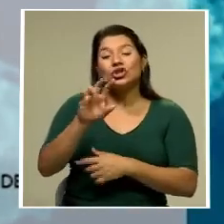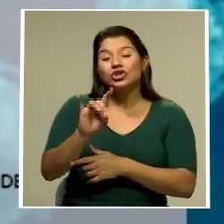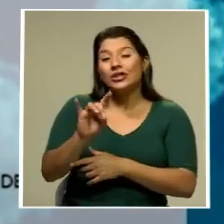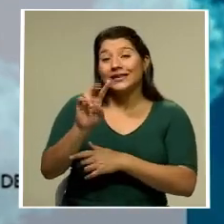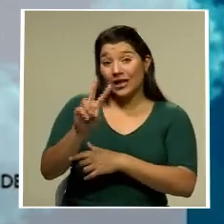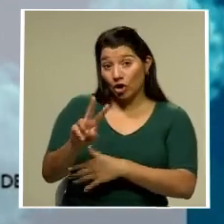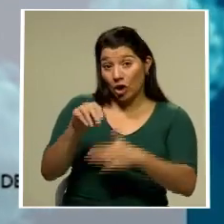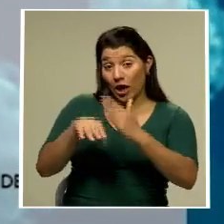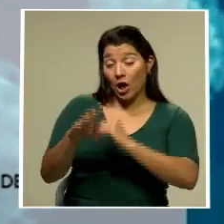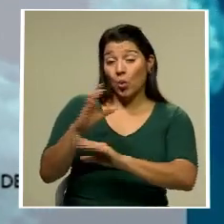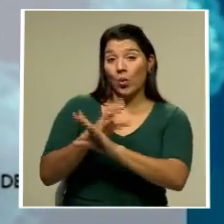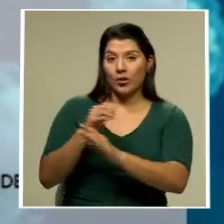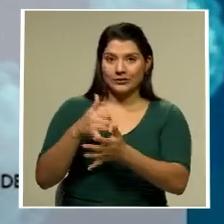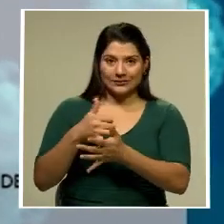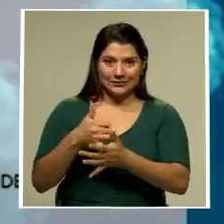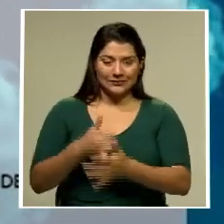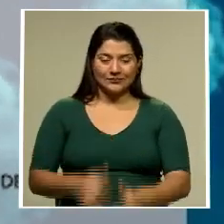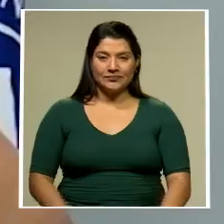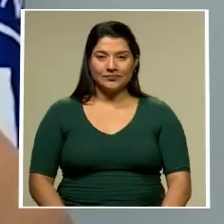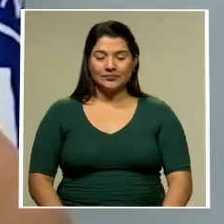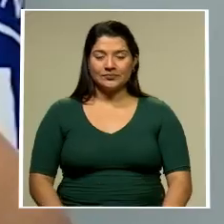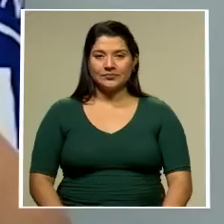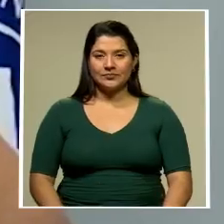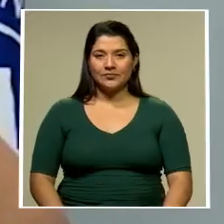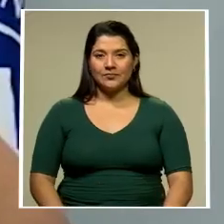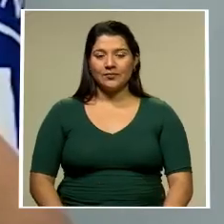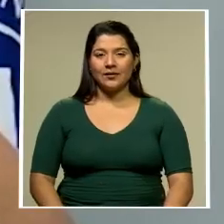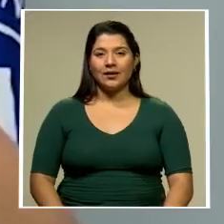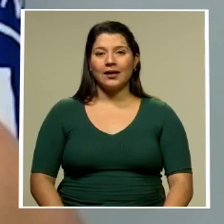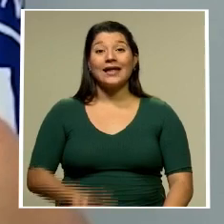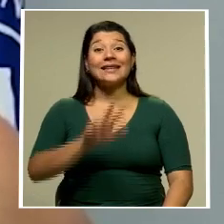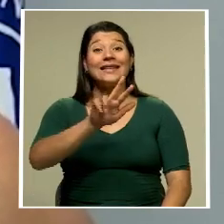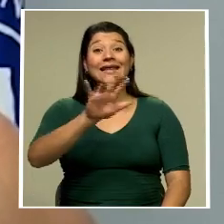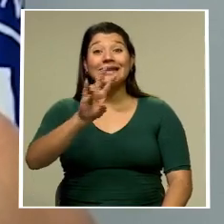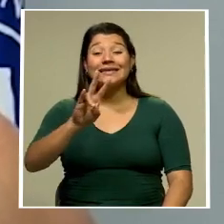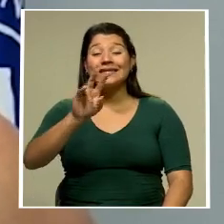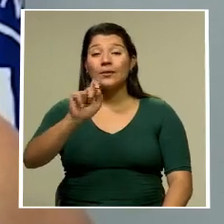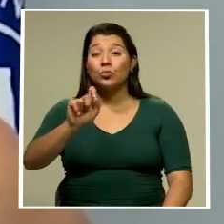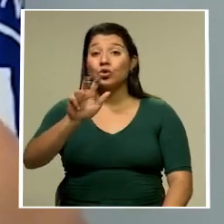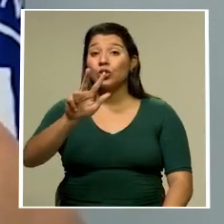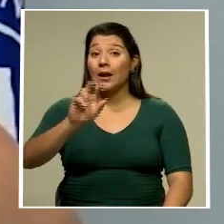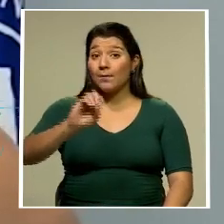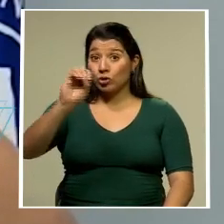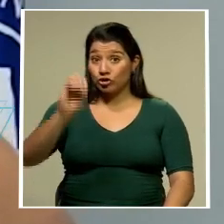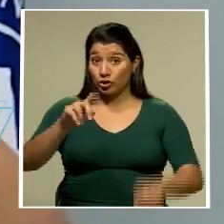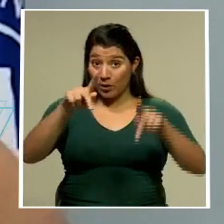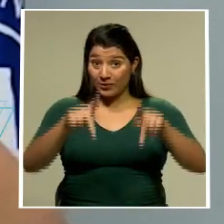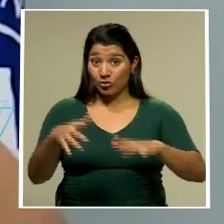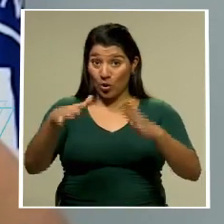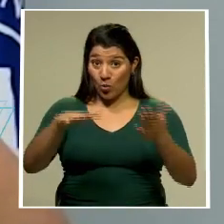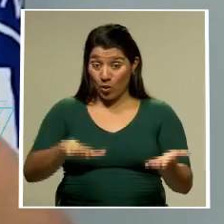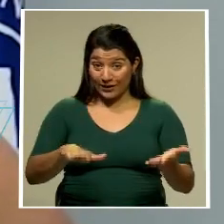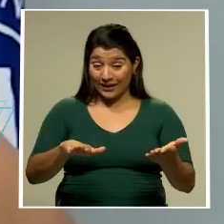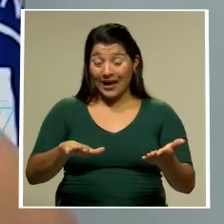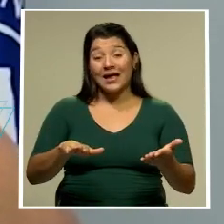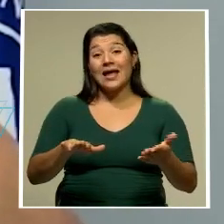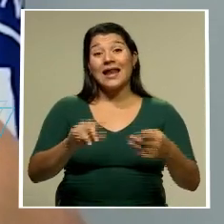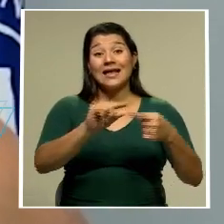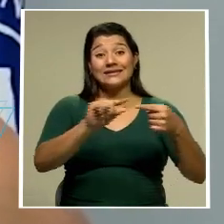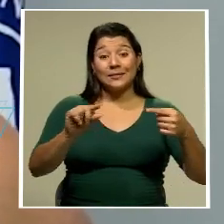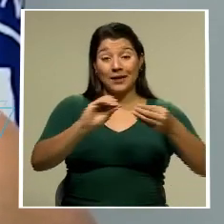y 511 en salón. El 37,3% de los fallecimientos de la semana